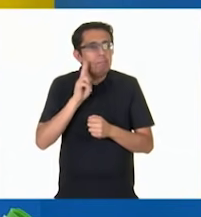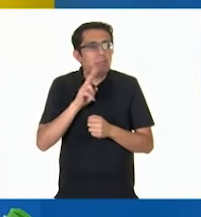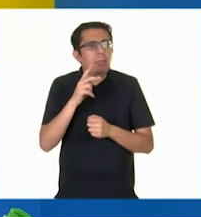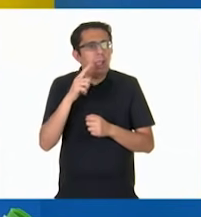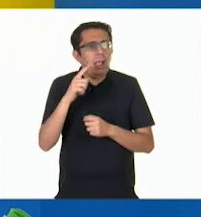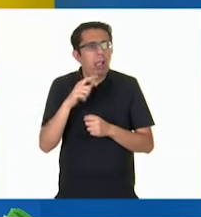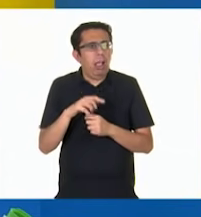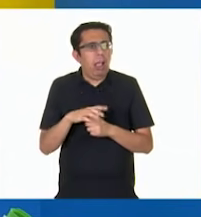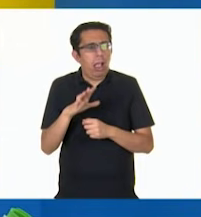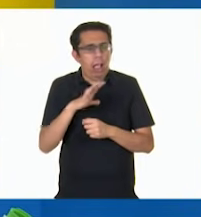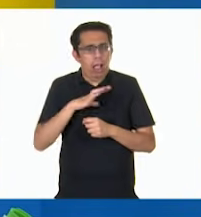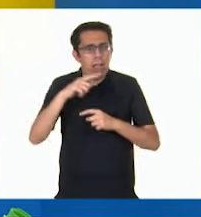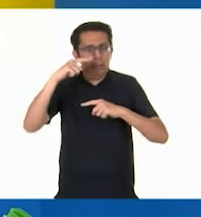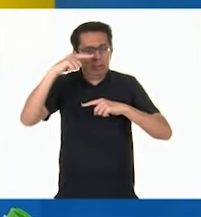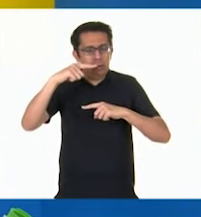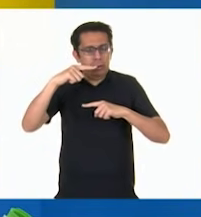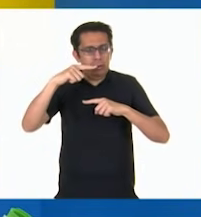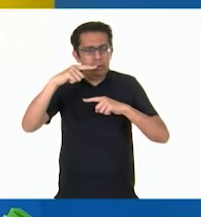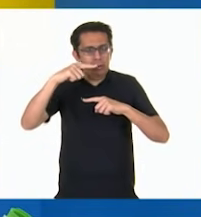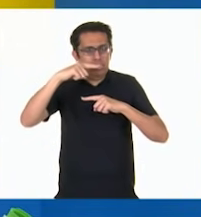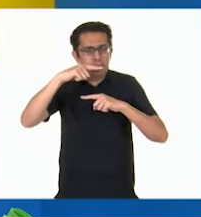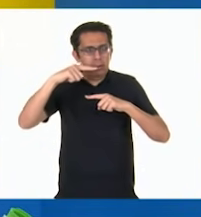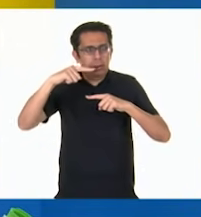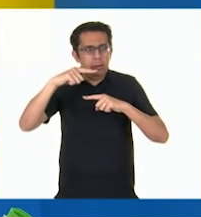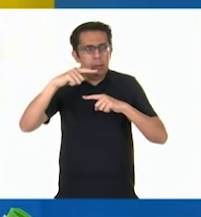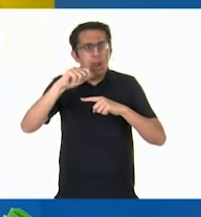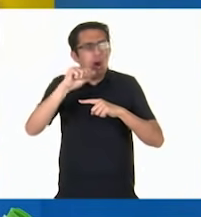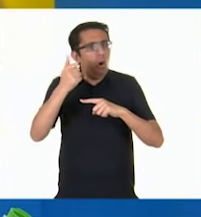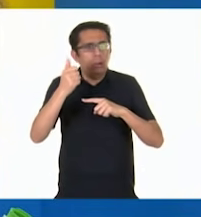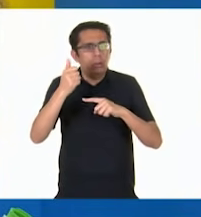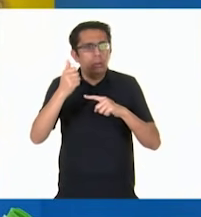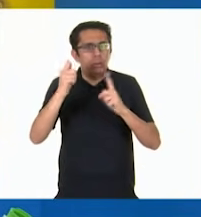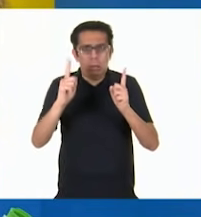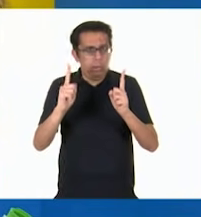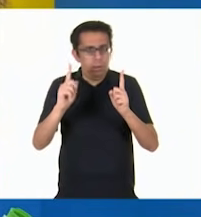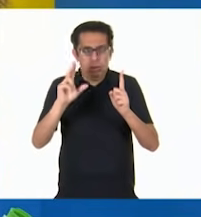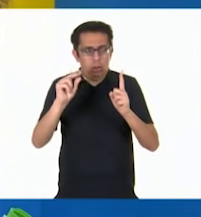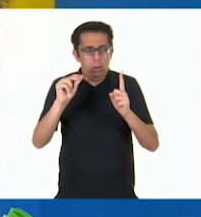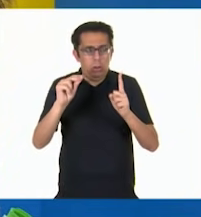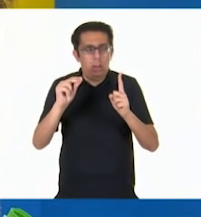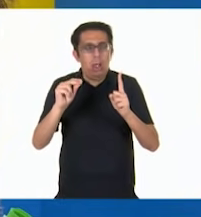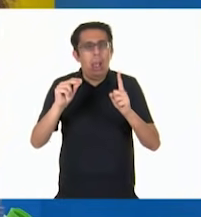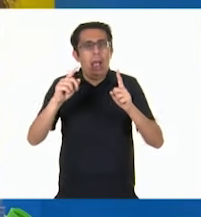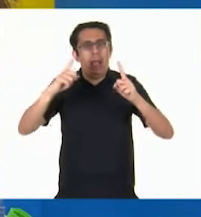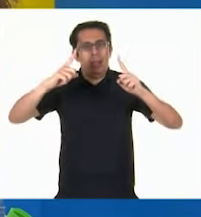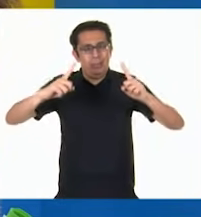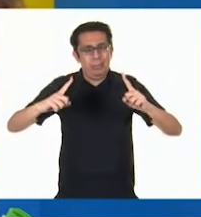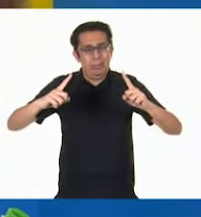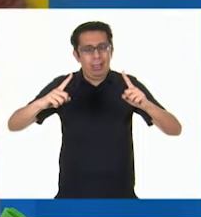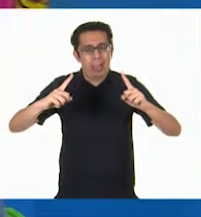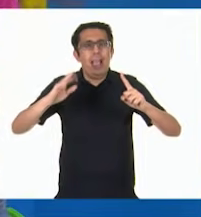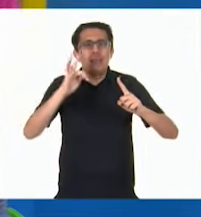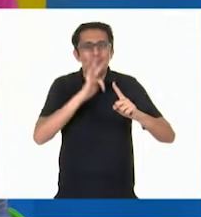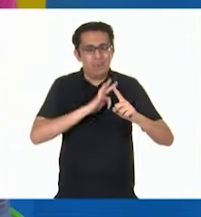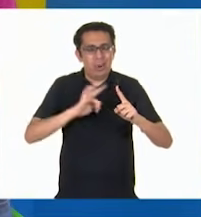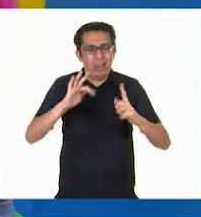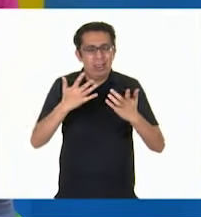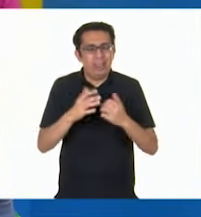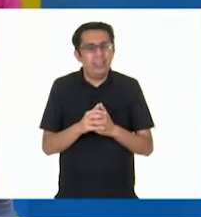paralelos. ¡Ah! Y si los otros no son paralelos, podría ser así.